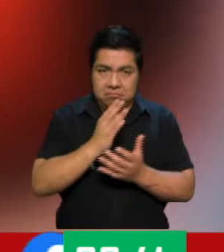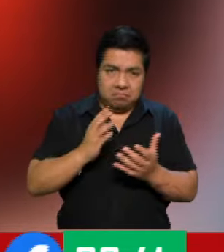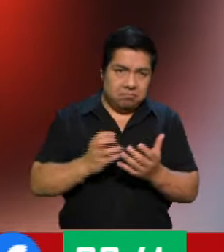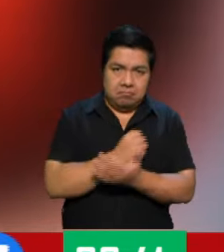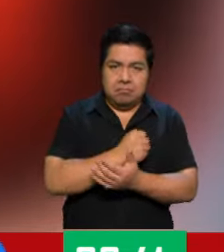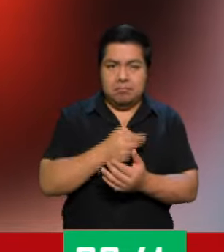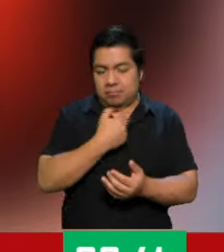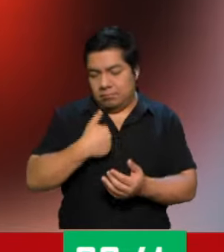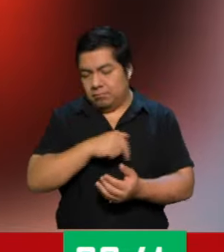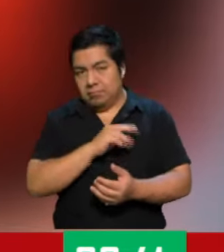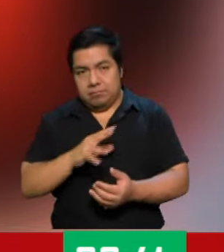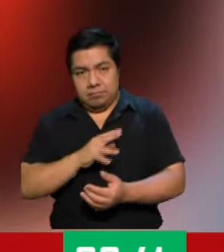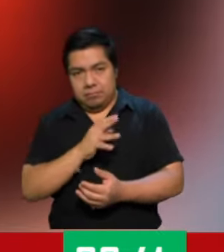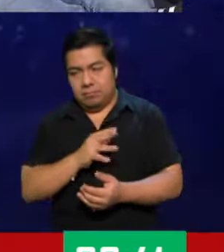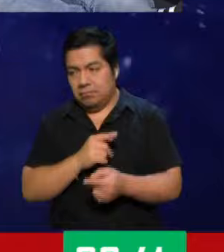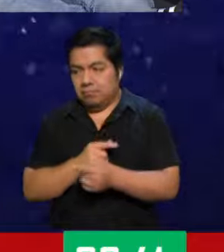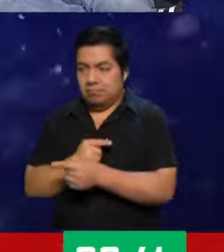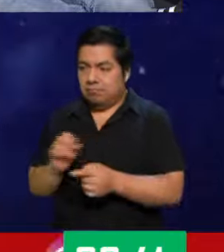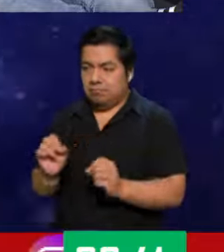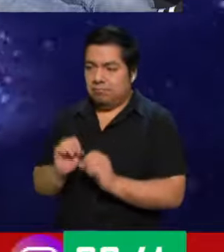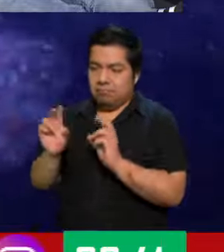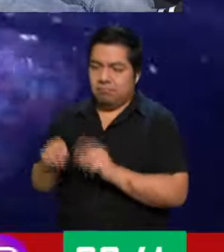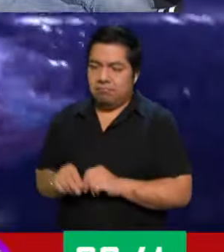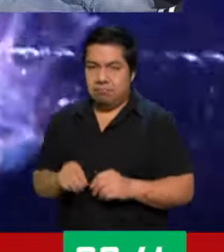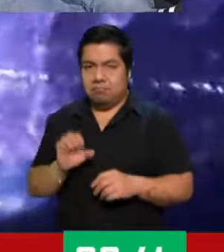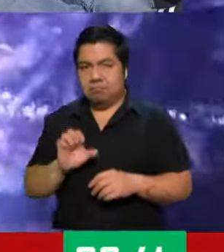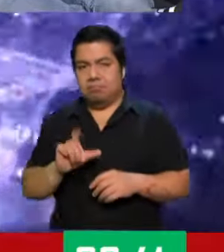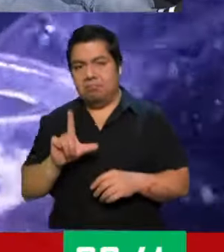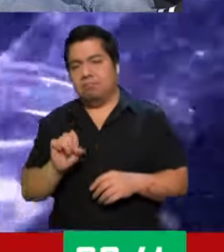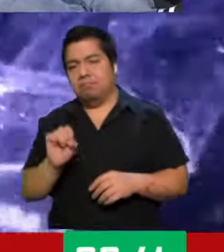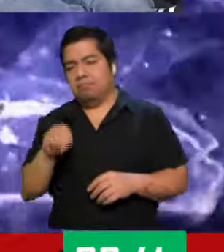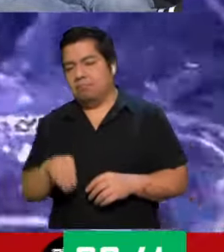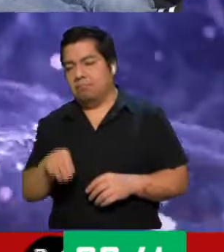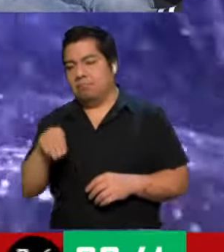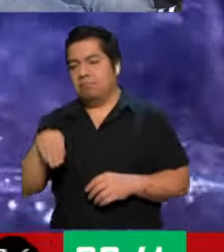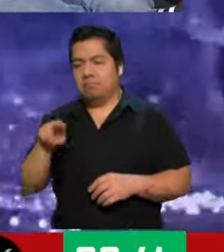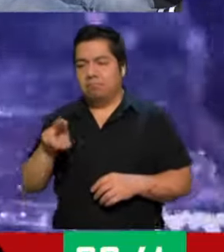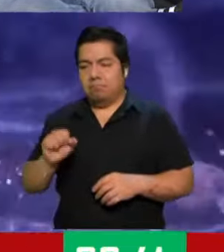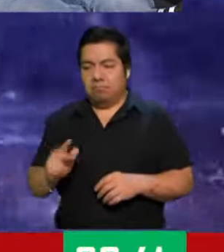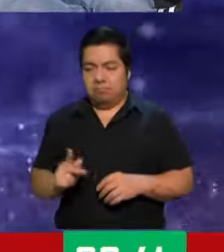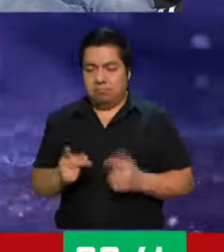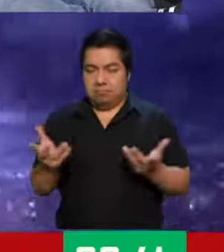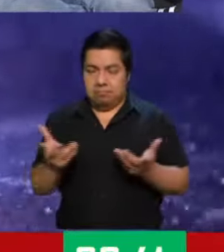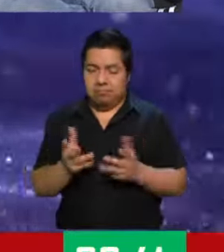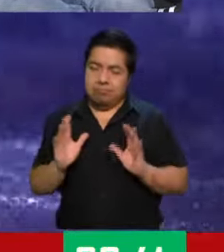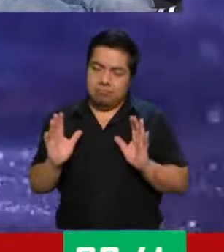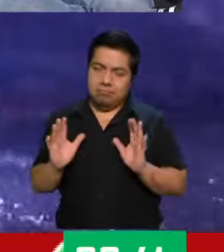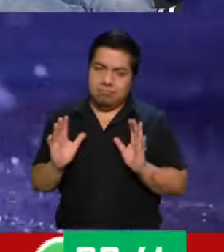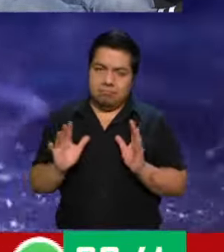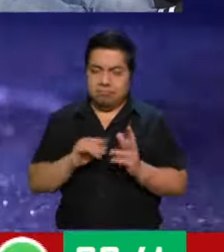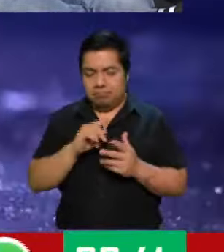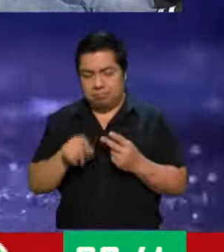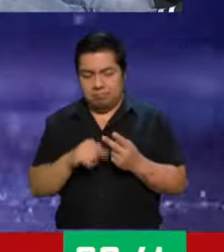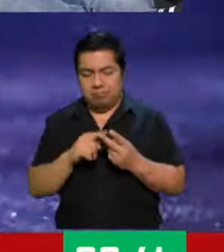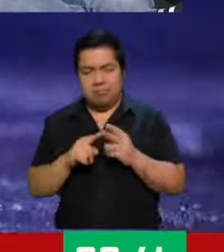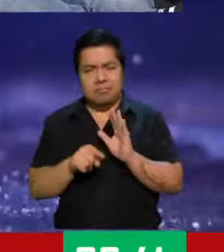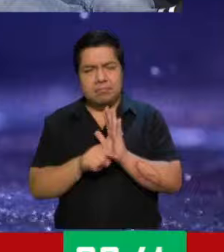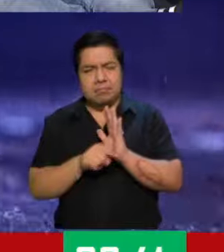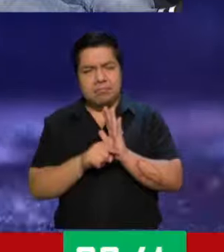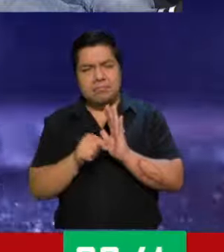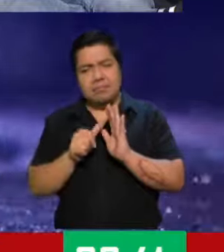los blancos, no ustedes. Pues ni a usted, señora Elon Musk, porque no creo que se vaya a mochar Elon Musk con todo lo que está haciendo por ella. Pero, en fin, ¿qué otro es en contra? Hay